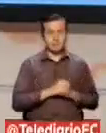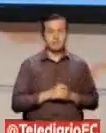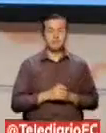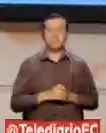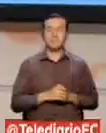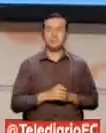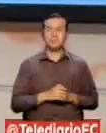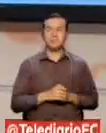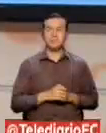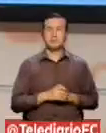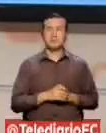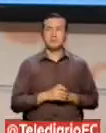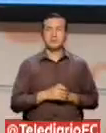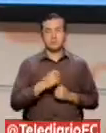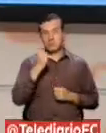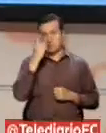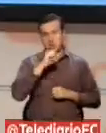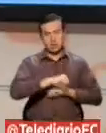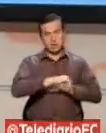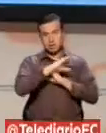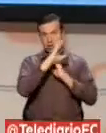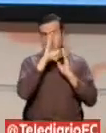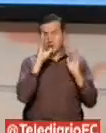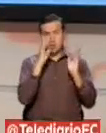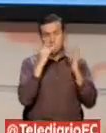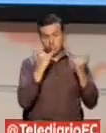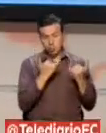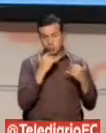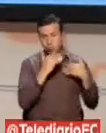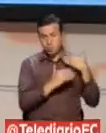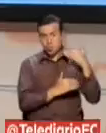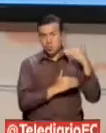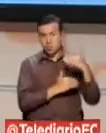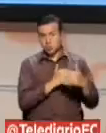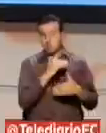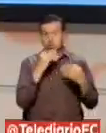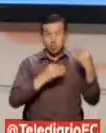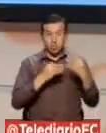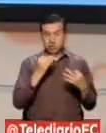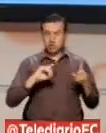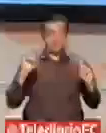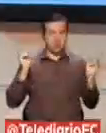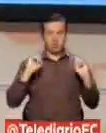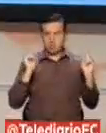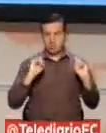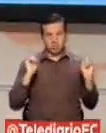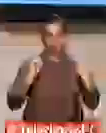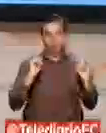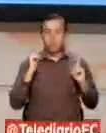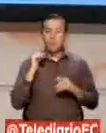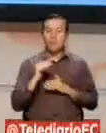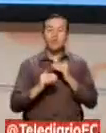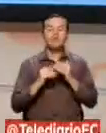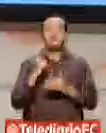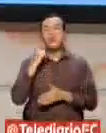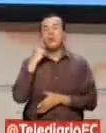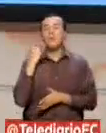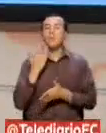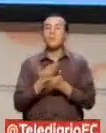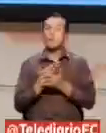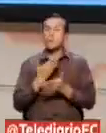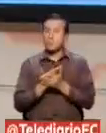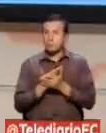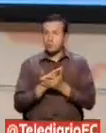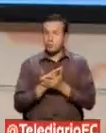un... Tengámoslo claro, este no es un proceso como los judiciales. Es un proceso sustentado en